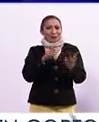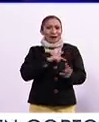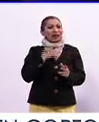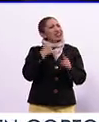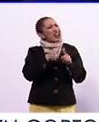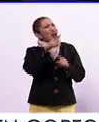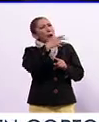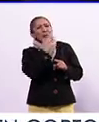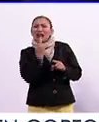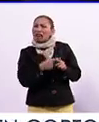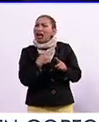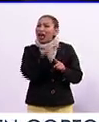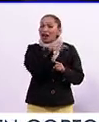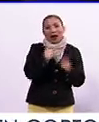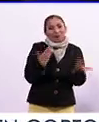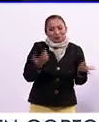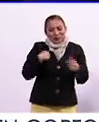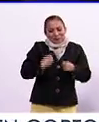preguntarán quién fue.